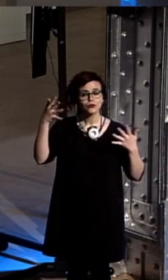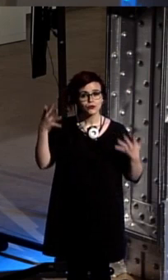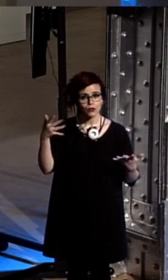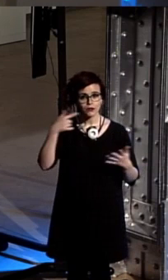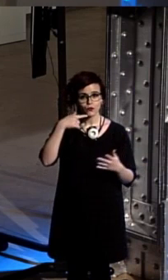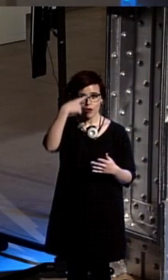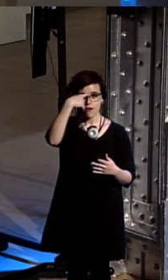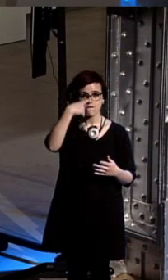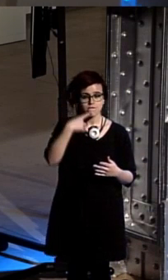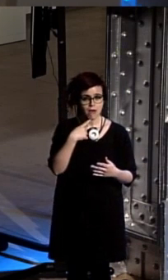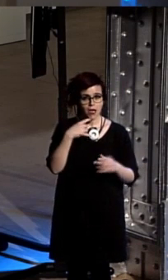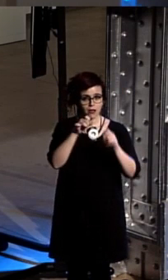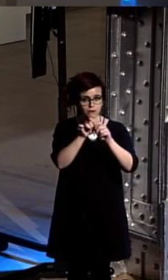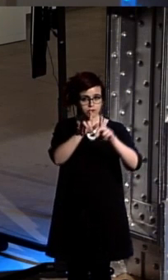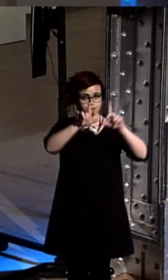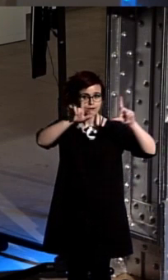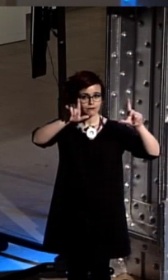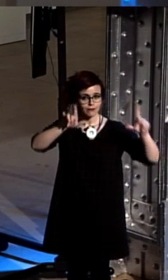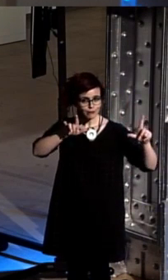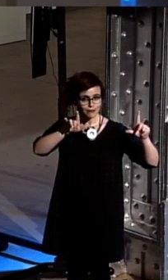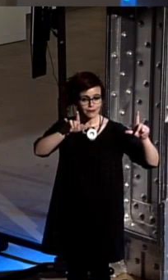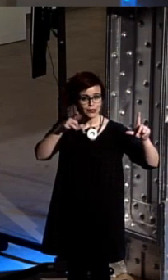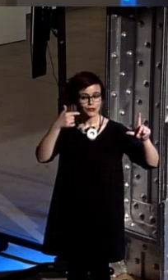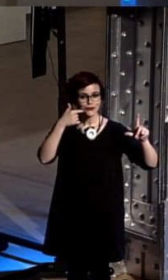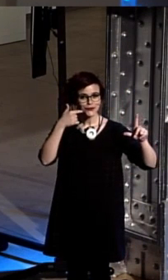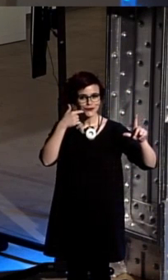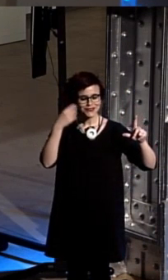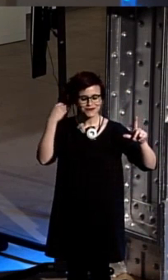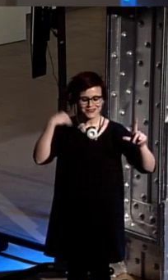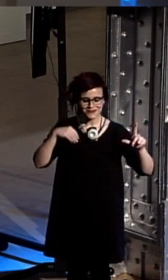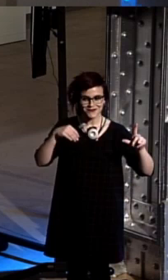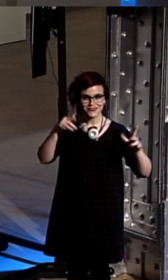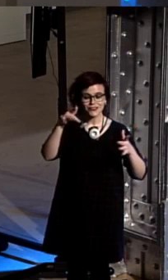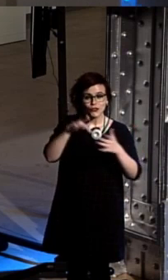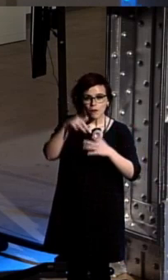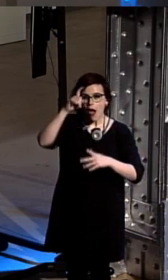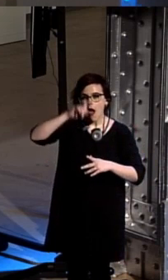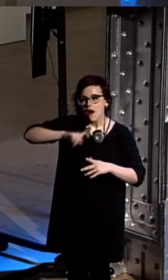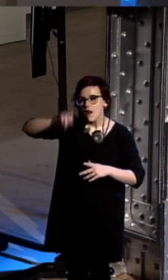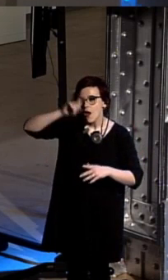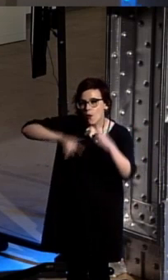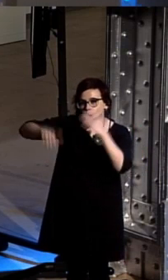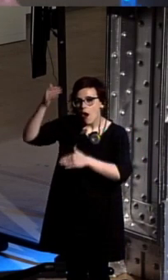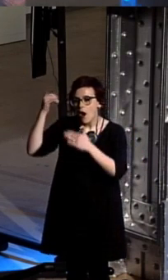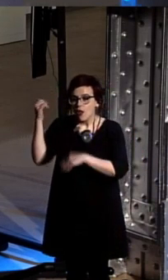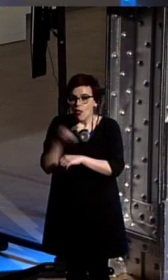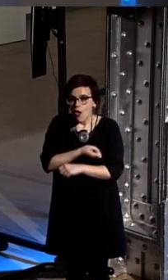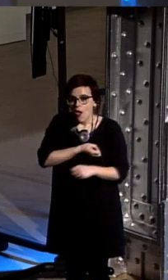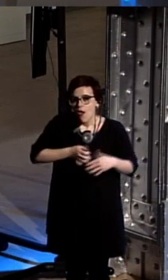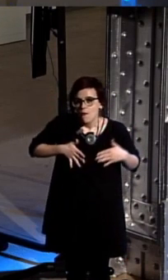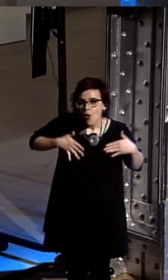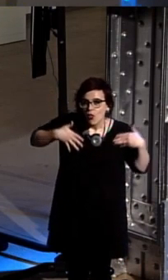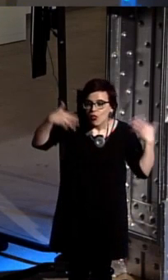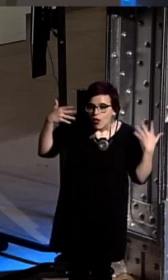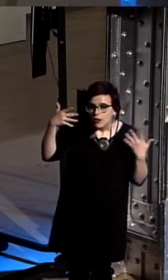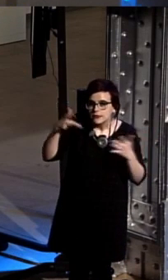el personaje está tratando de codificar sus recuerdos y emociones, y esas